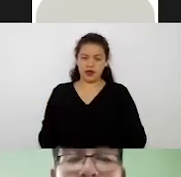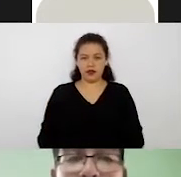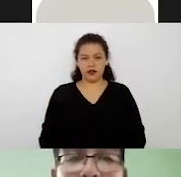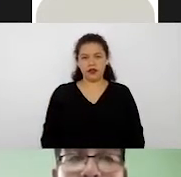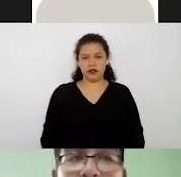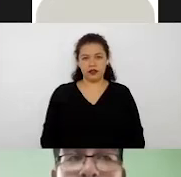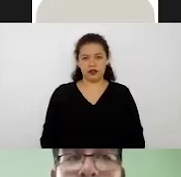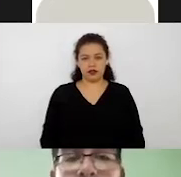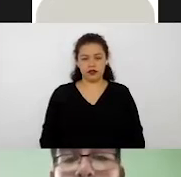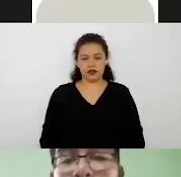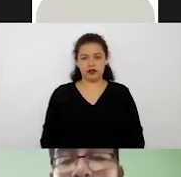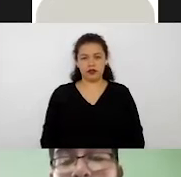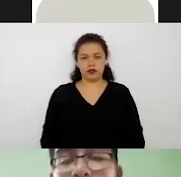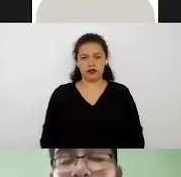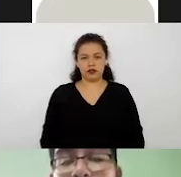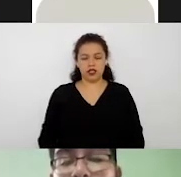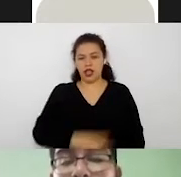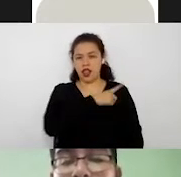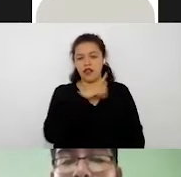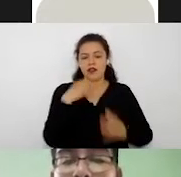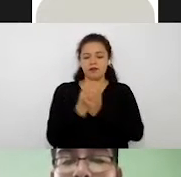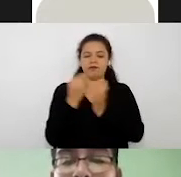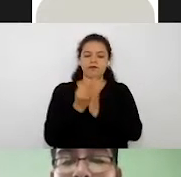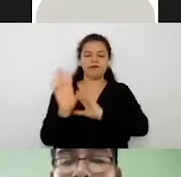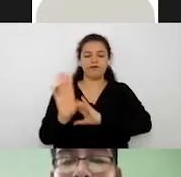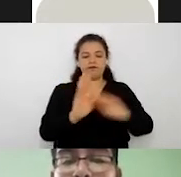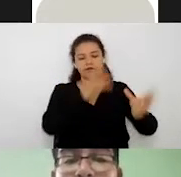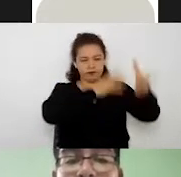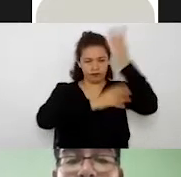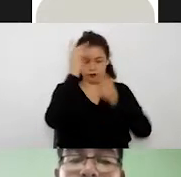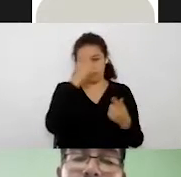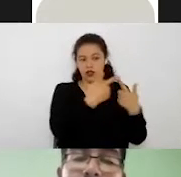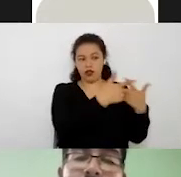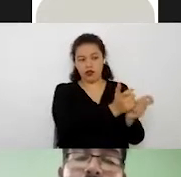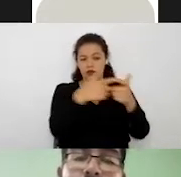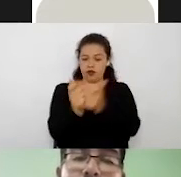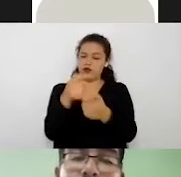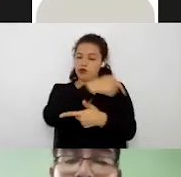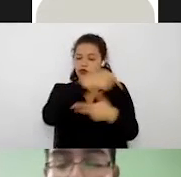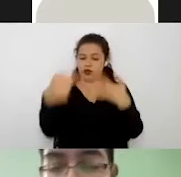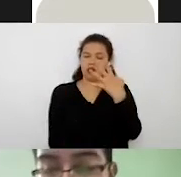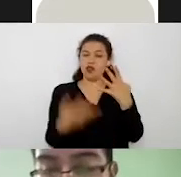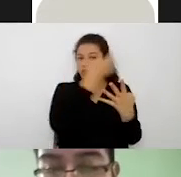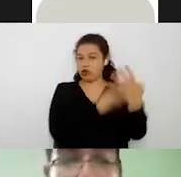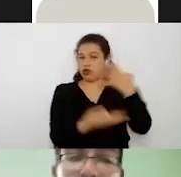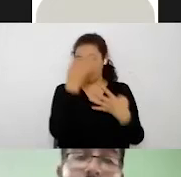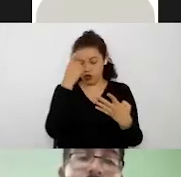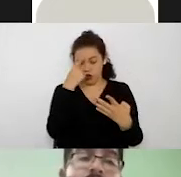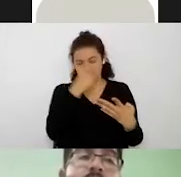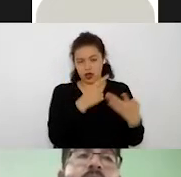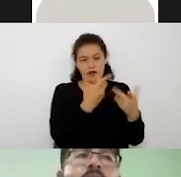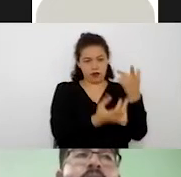estar capacitado en cada una de las brigadas. Tiene que tener conocimientos tanto de prevención y